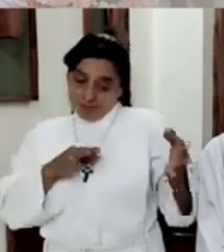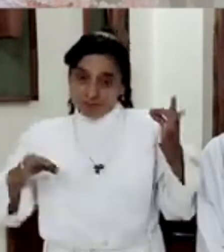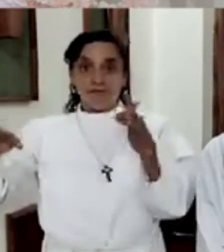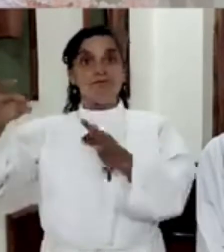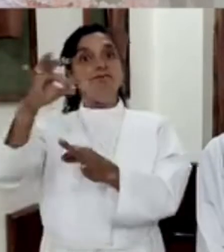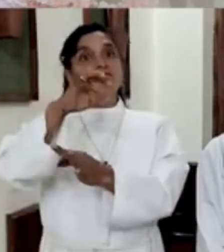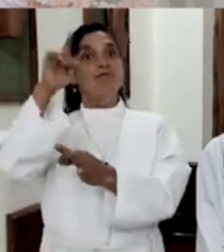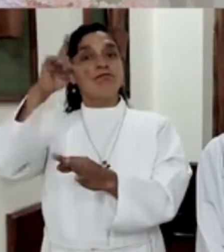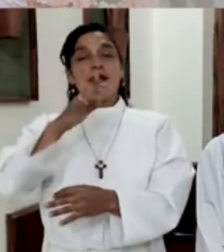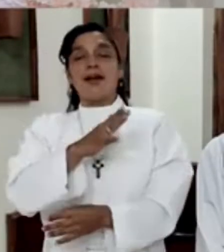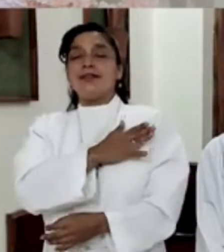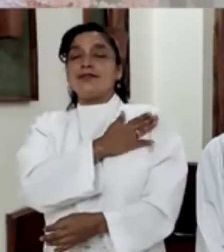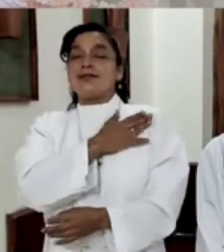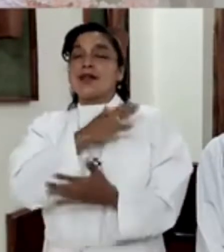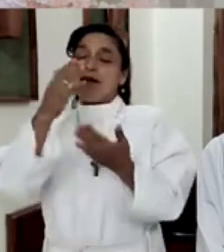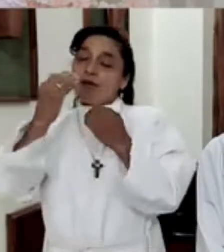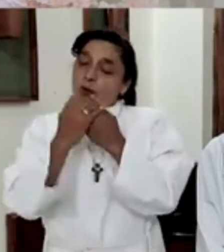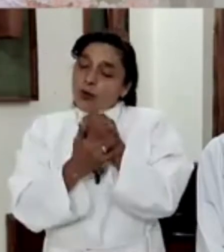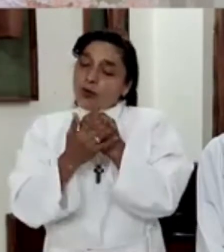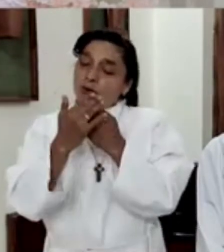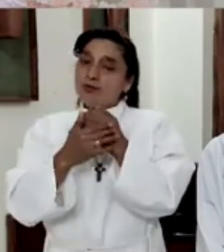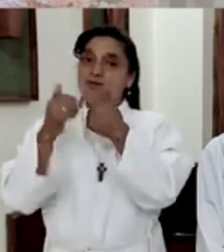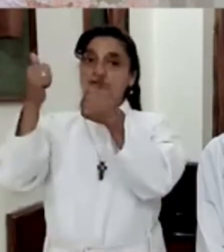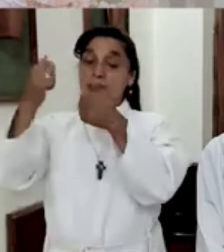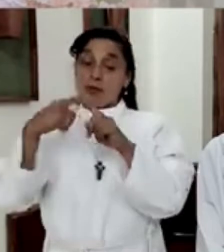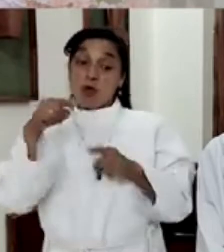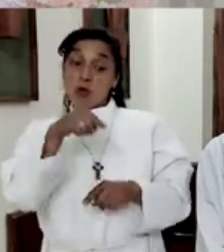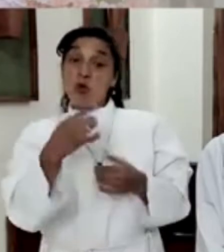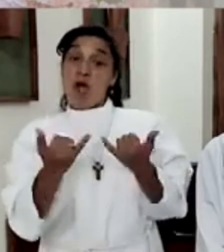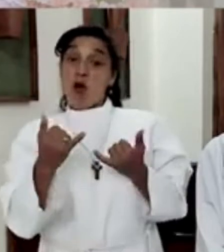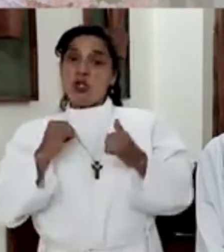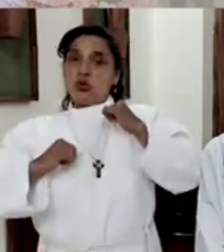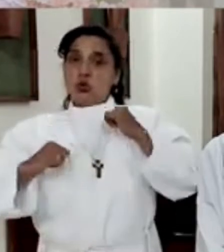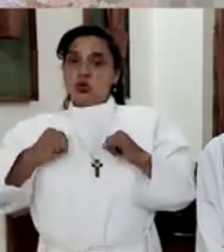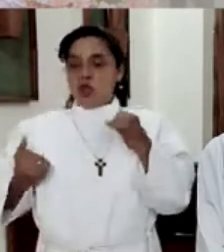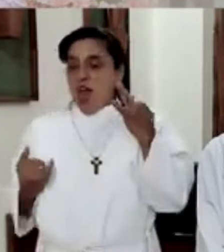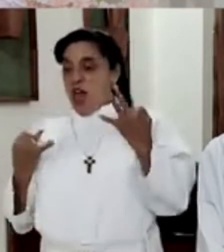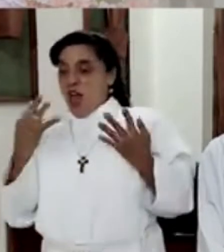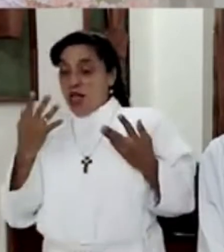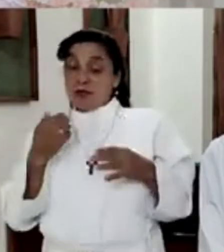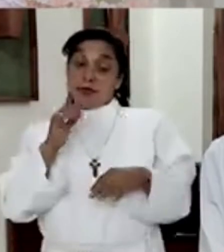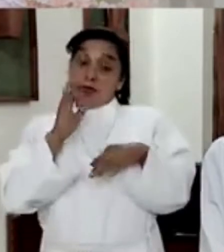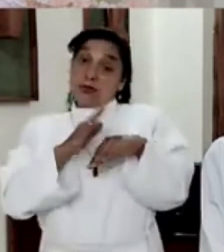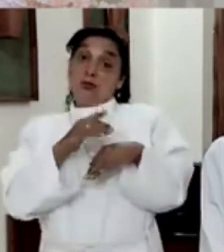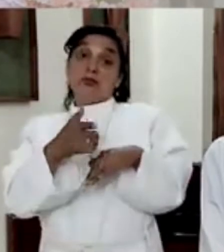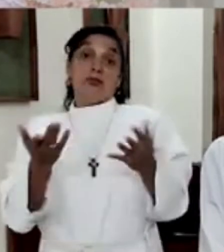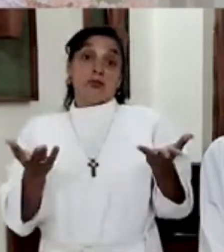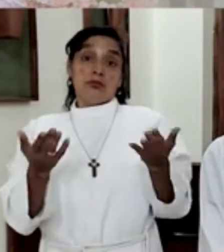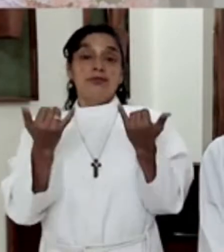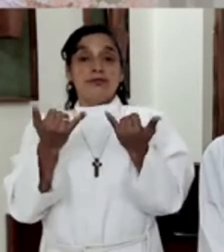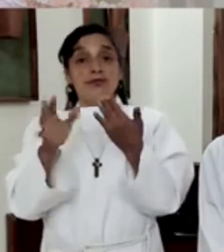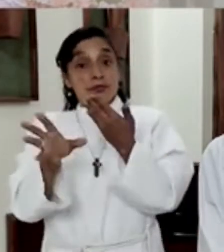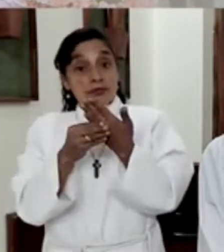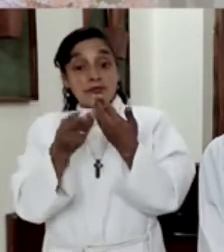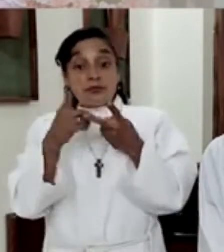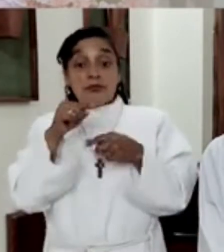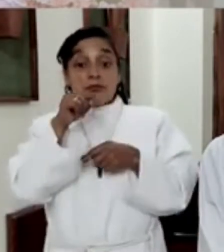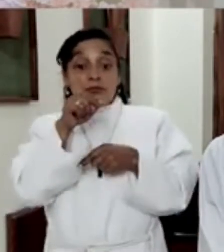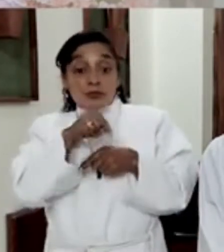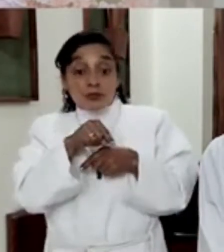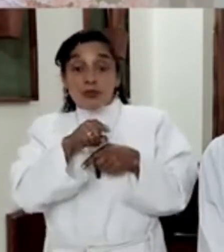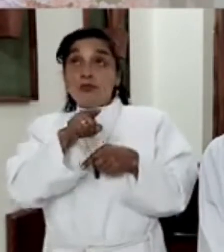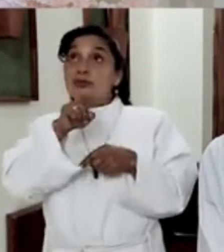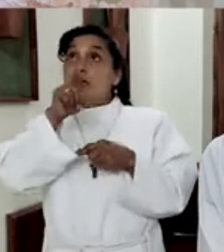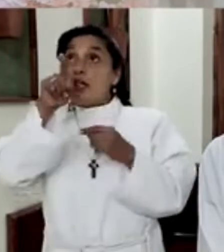consuelo, mientras que tú sufres tormentos. Además, entre ustedes